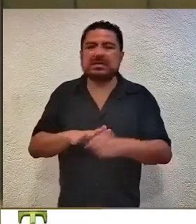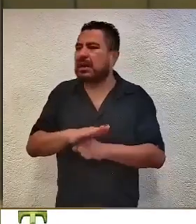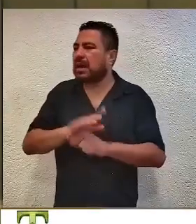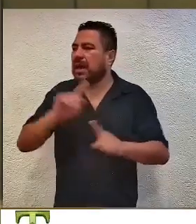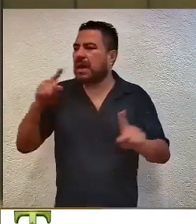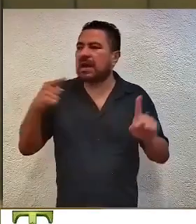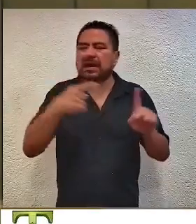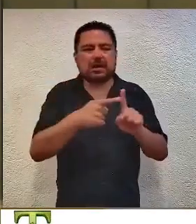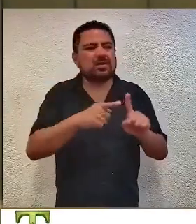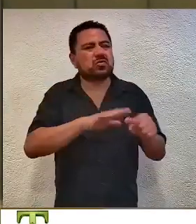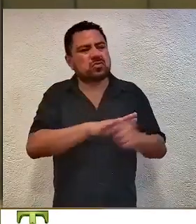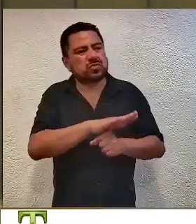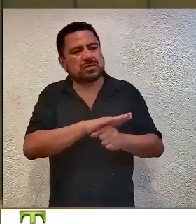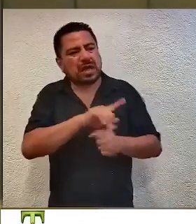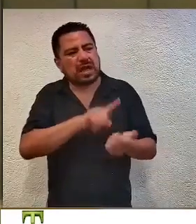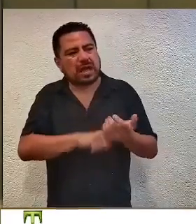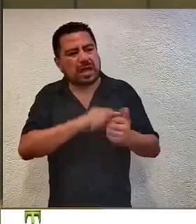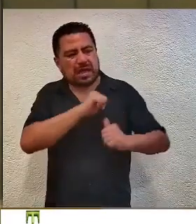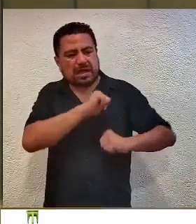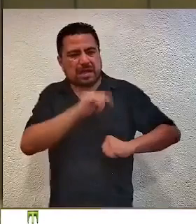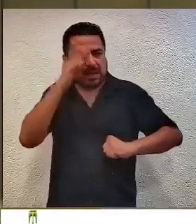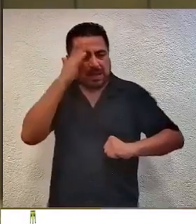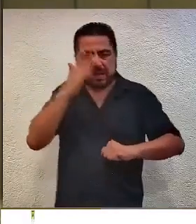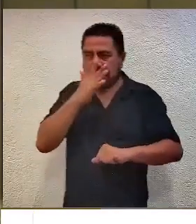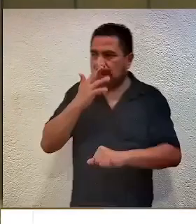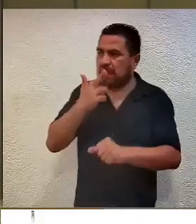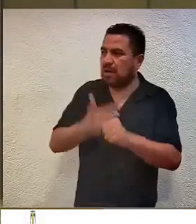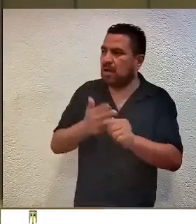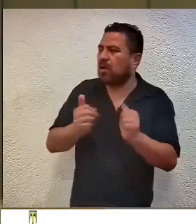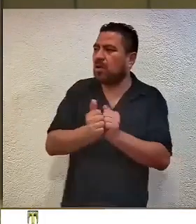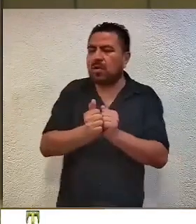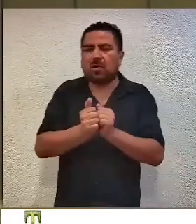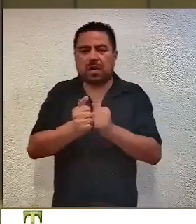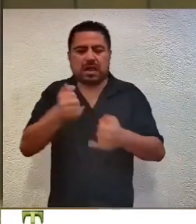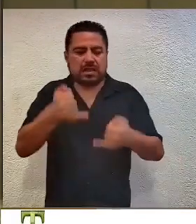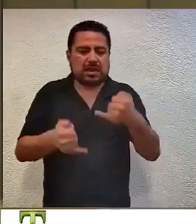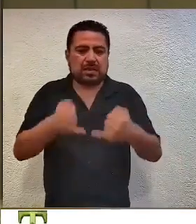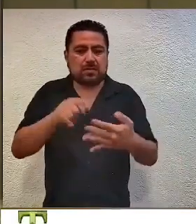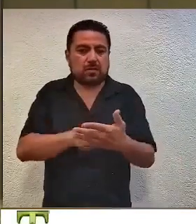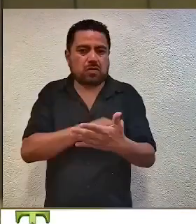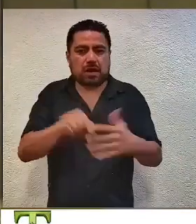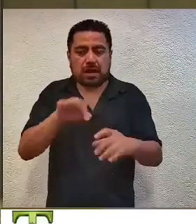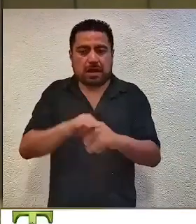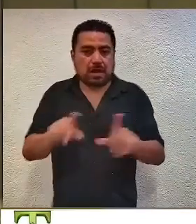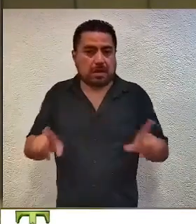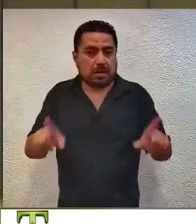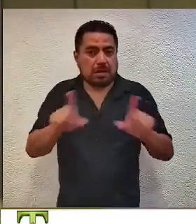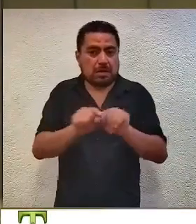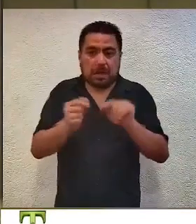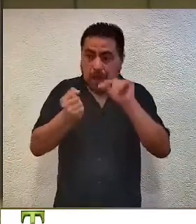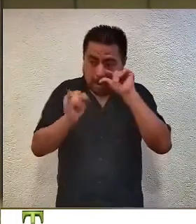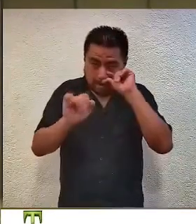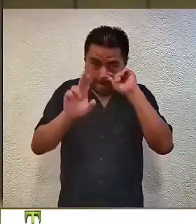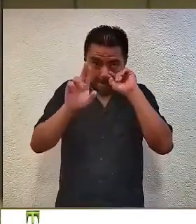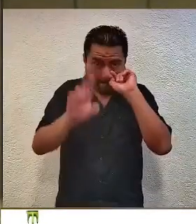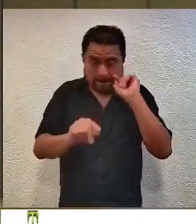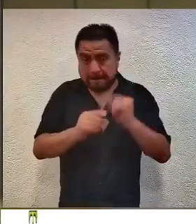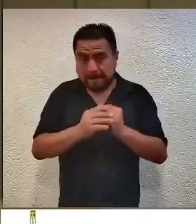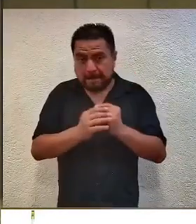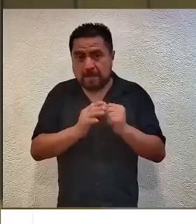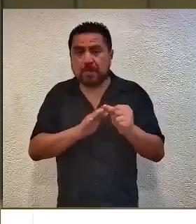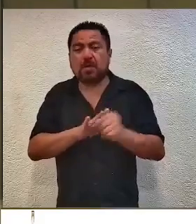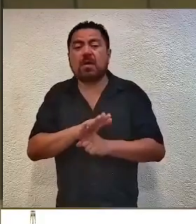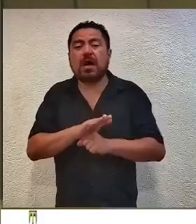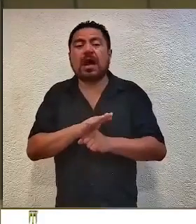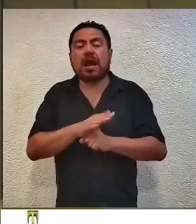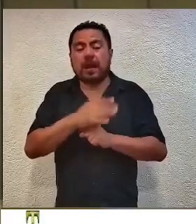a justificar su competencia, pero con argumentos de tribunales electorales, no así de